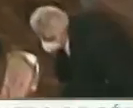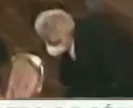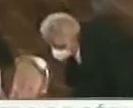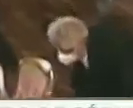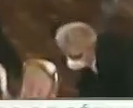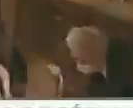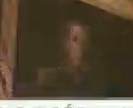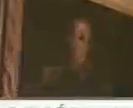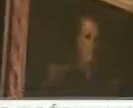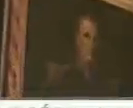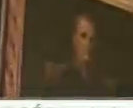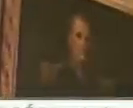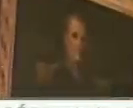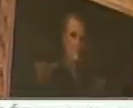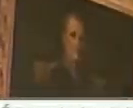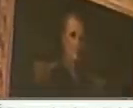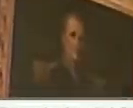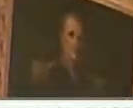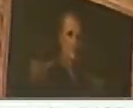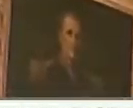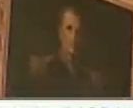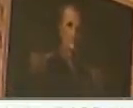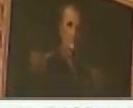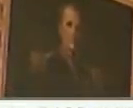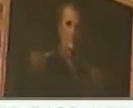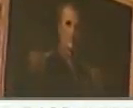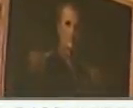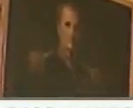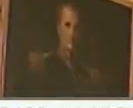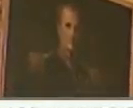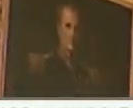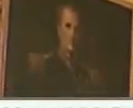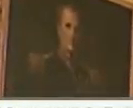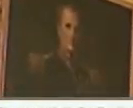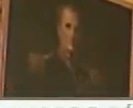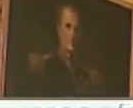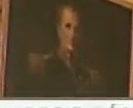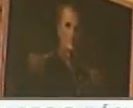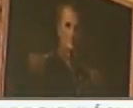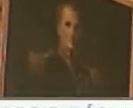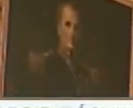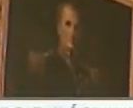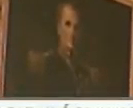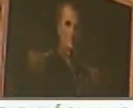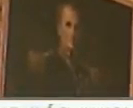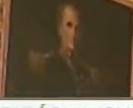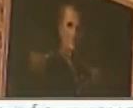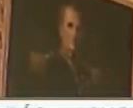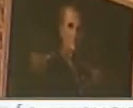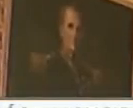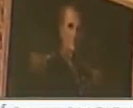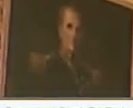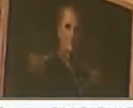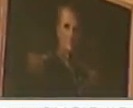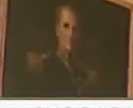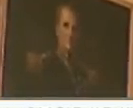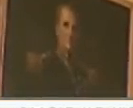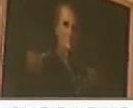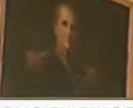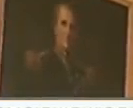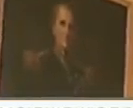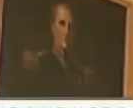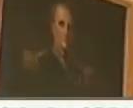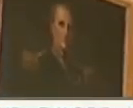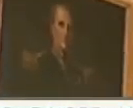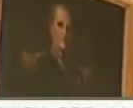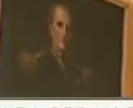patria, Simón Bolívar. Por su amable atención y asistencia, muchas gracias, muy buenas tardes. De esta